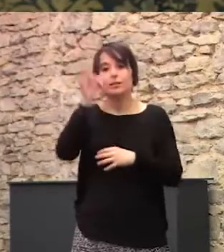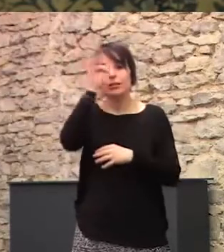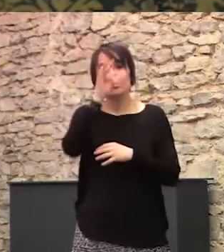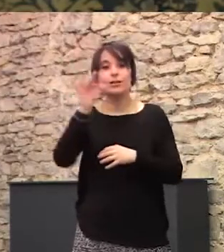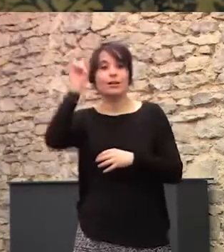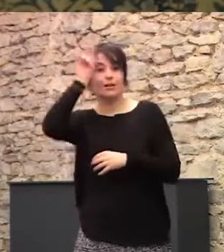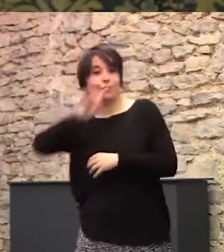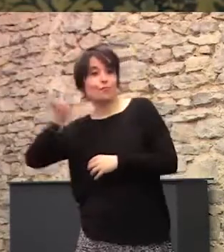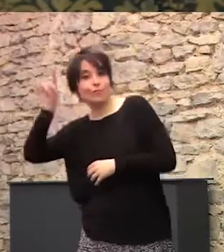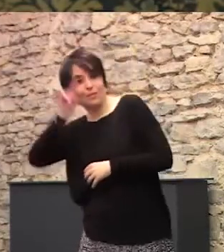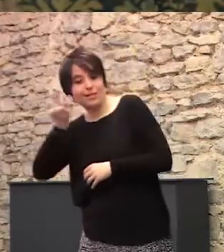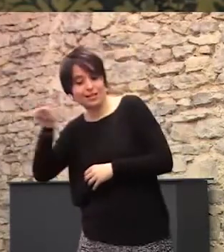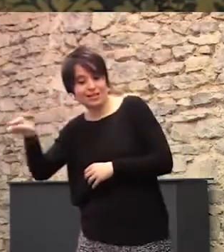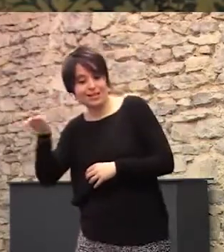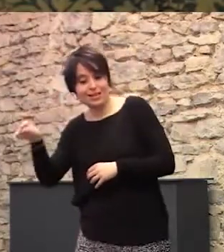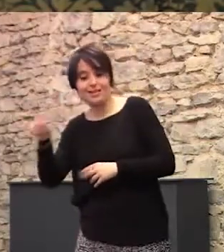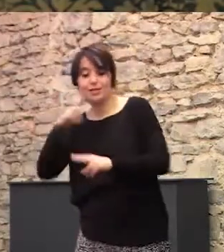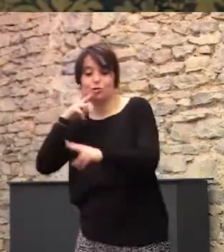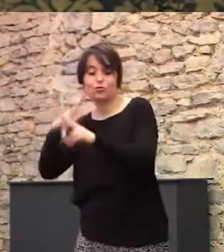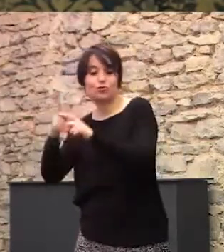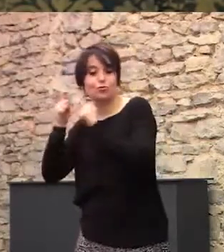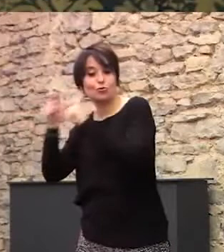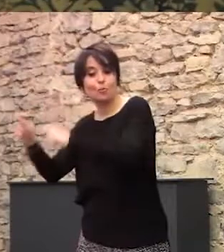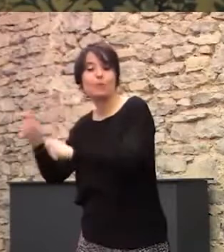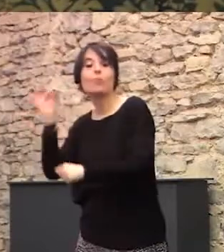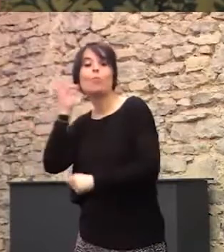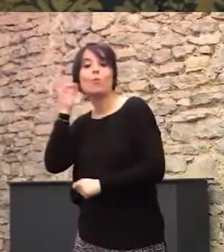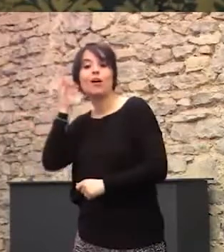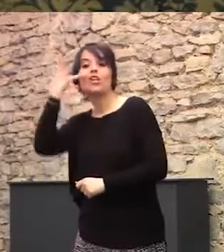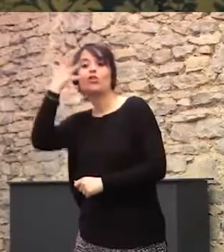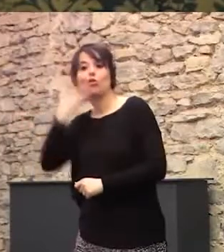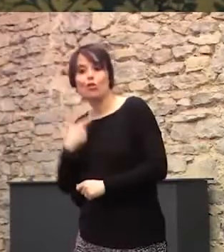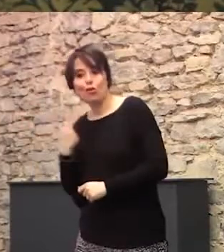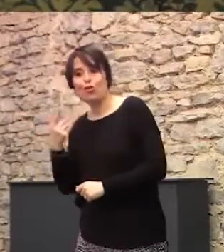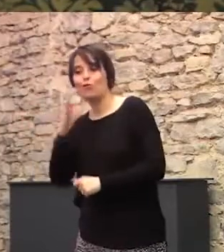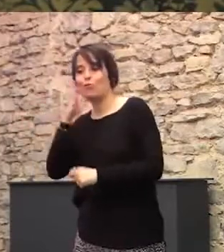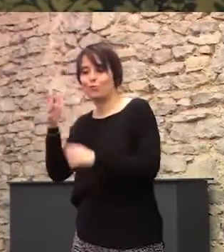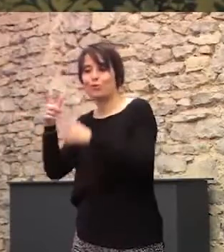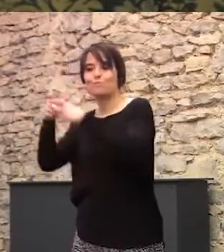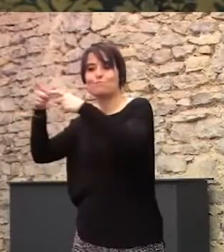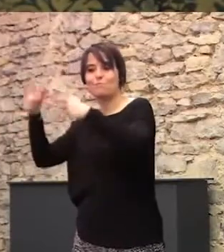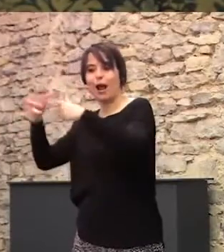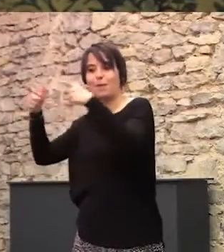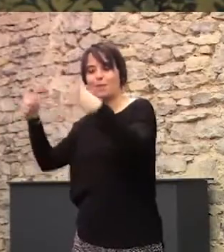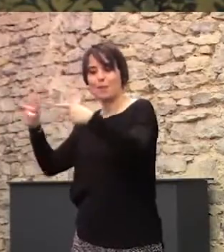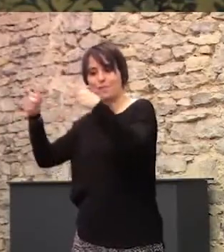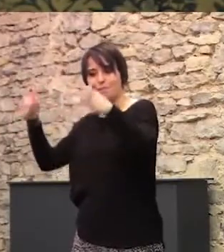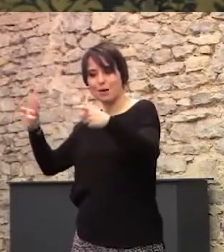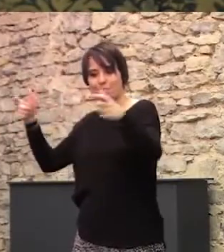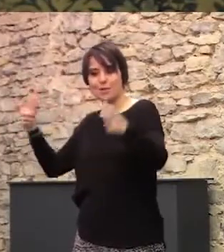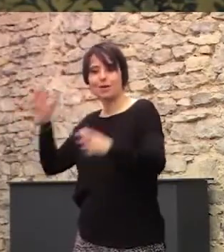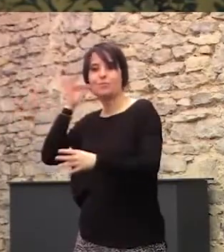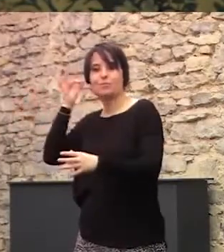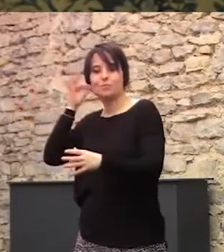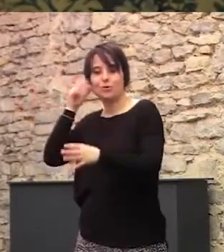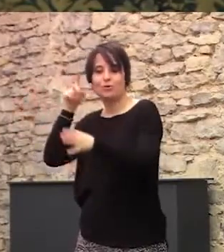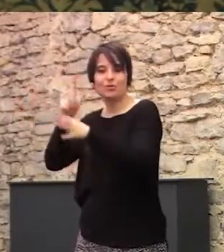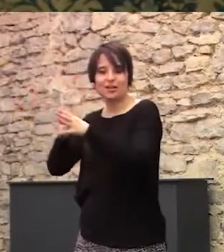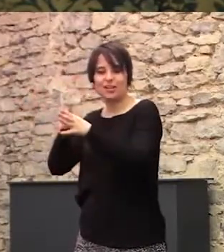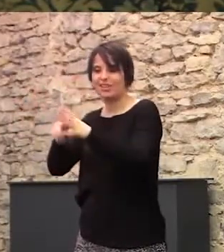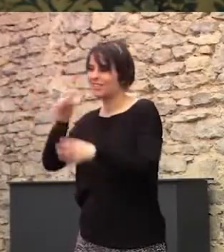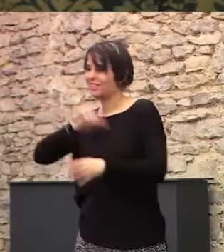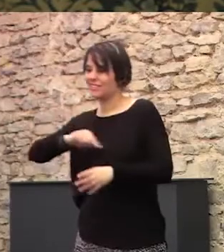y al final lo que ellas llamaron mujeres de color, porque al final se fue ampliando todas las mujeres que no se